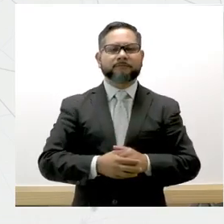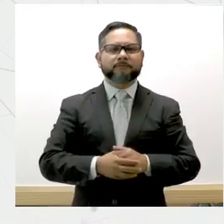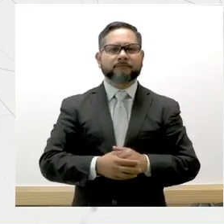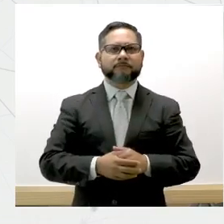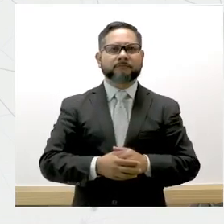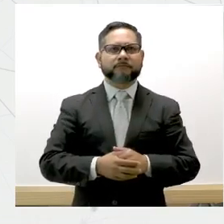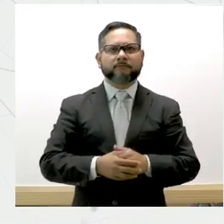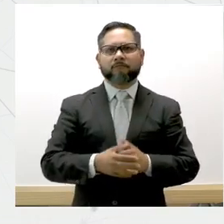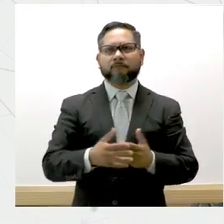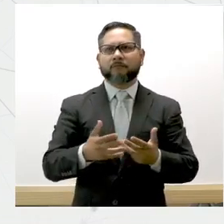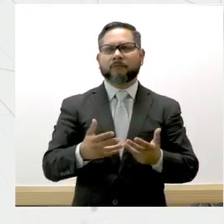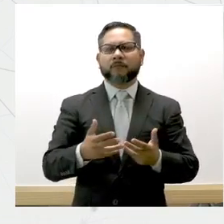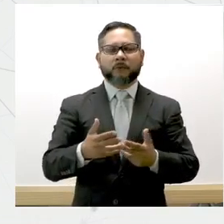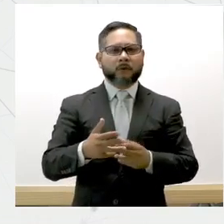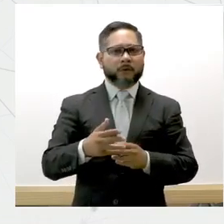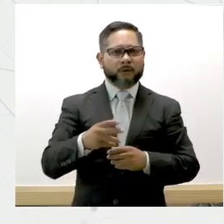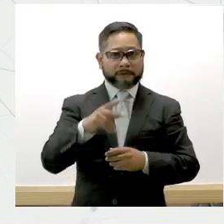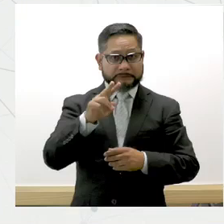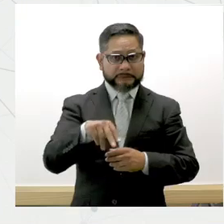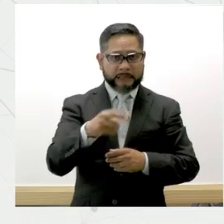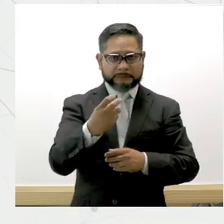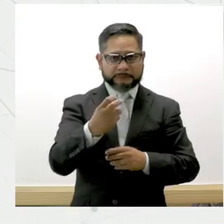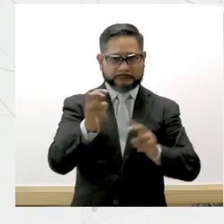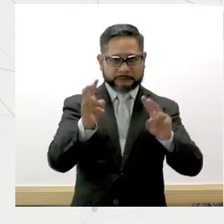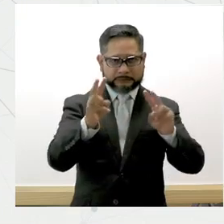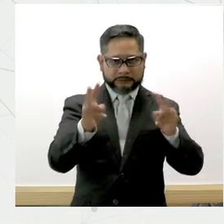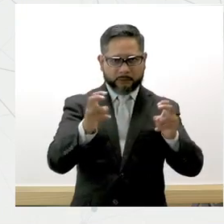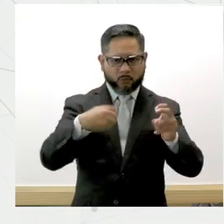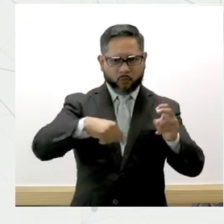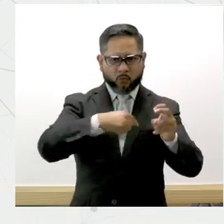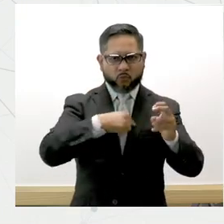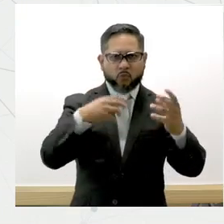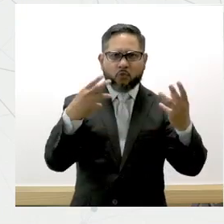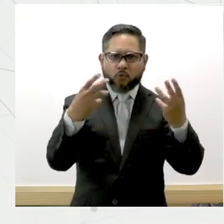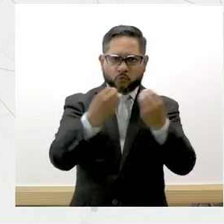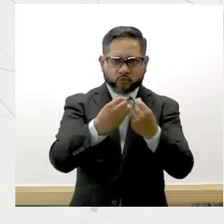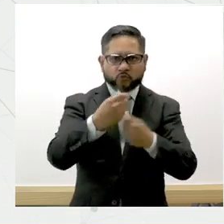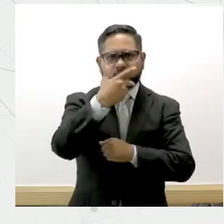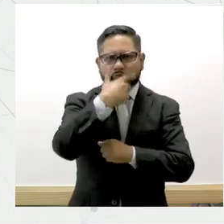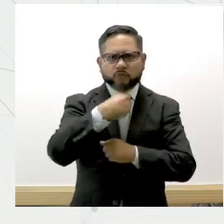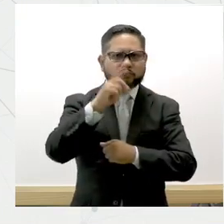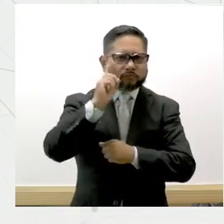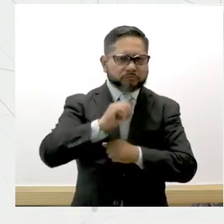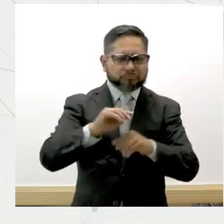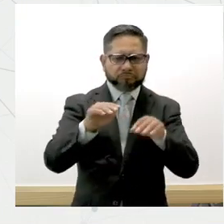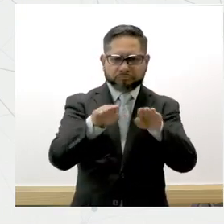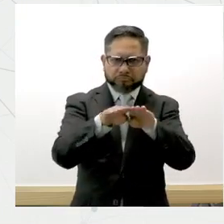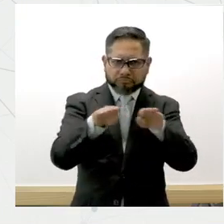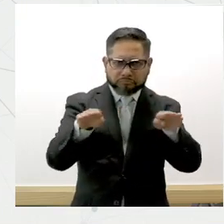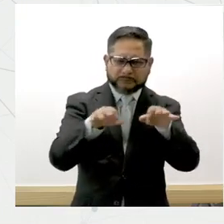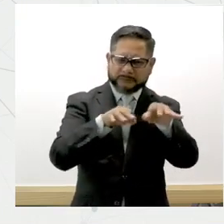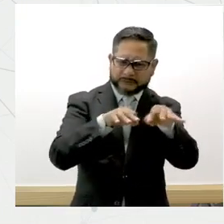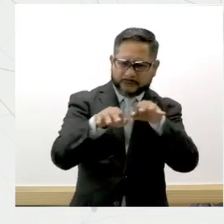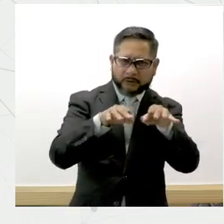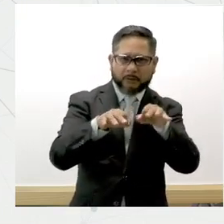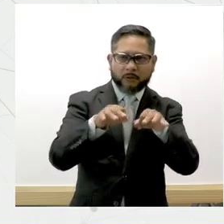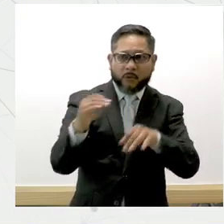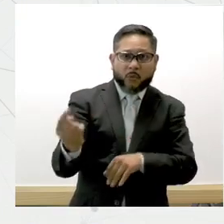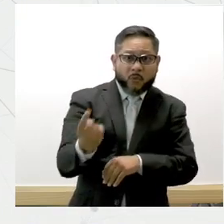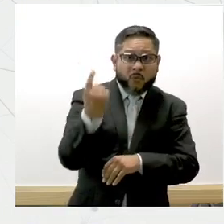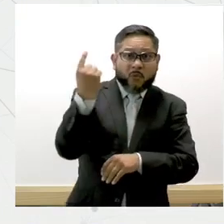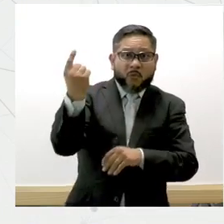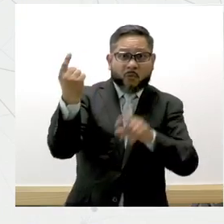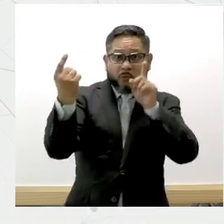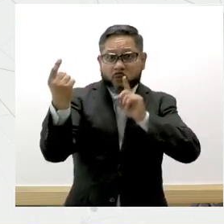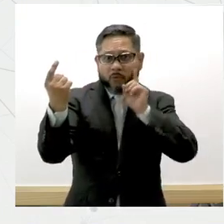de que en estos temas hay que trabajar juntos hombres y mujeres, porque siempre parece que es solo un tema de mujeres y no, es